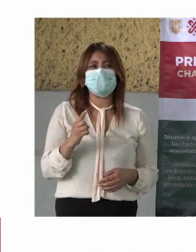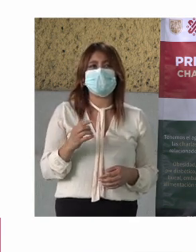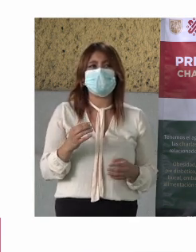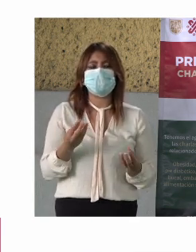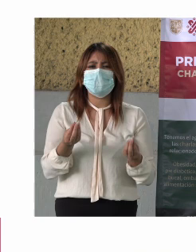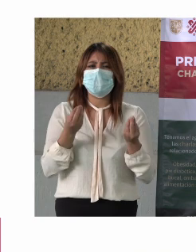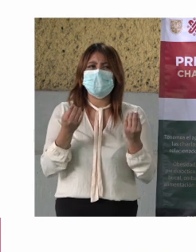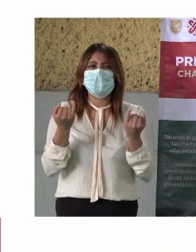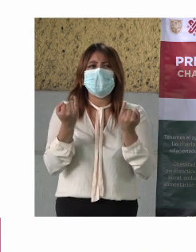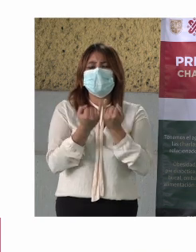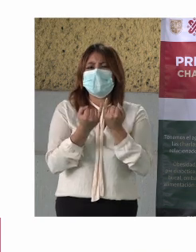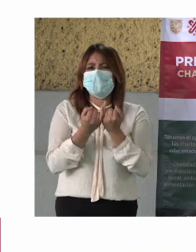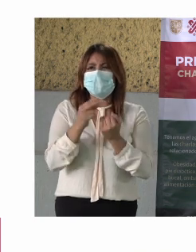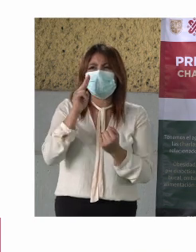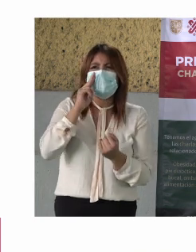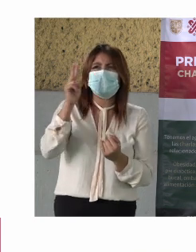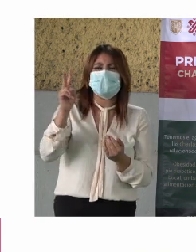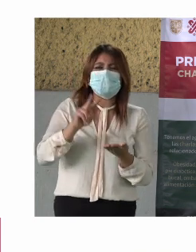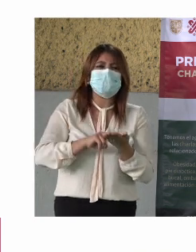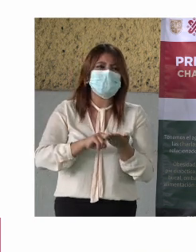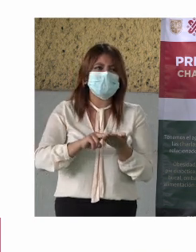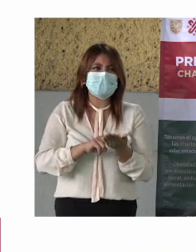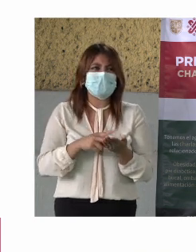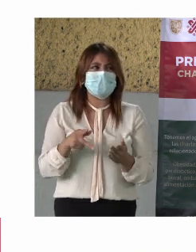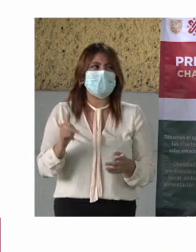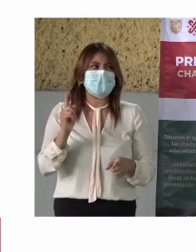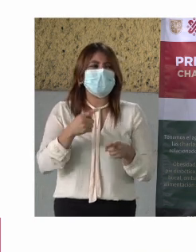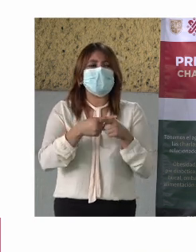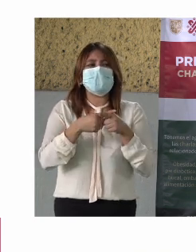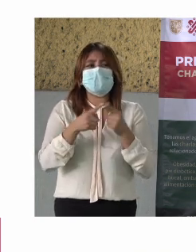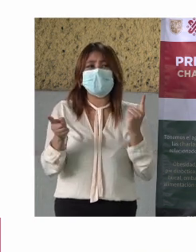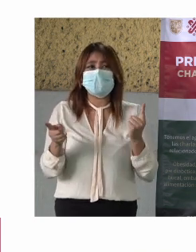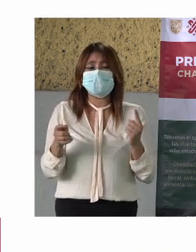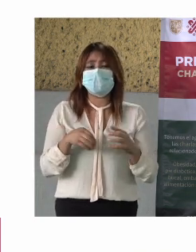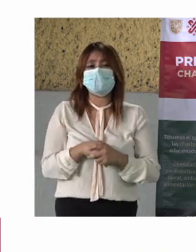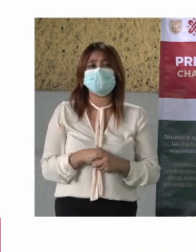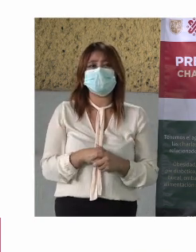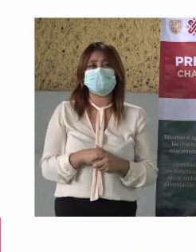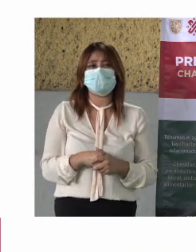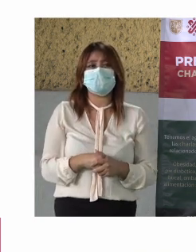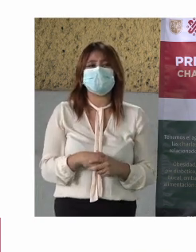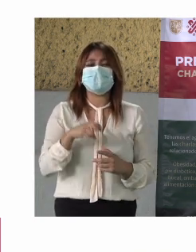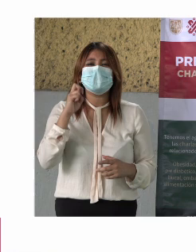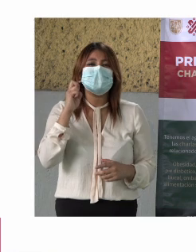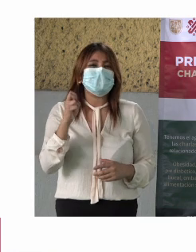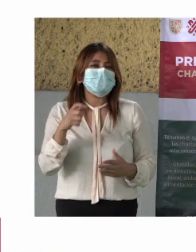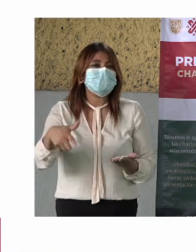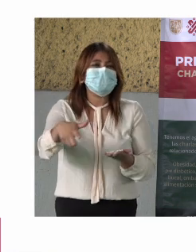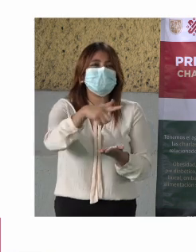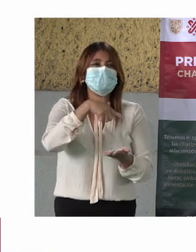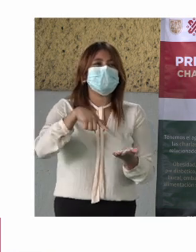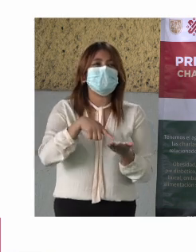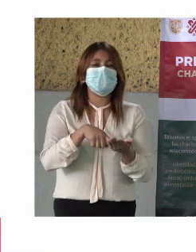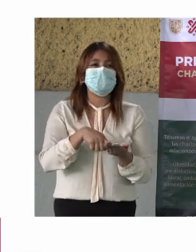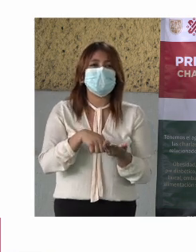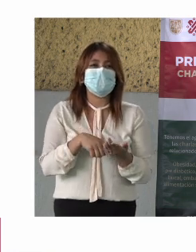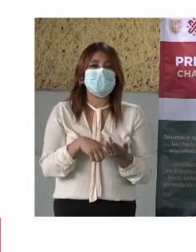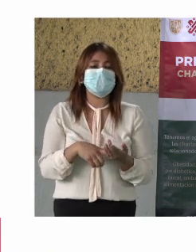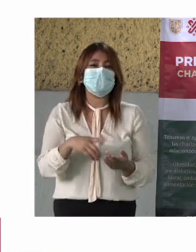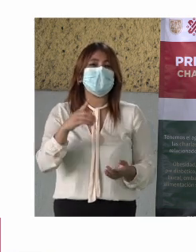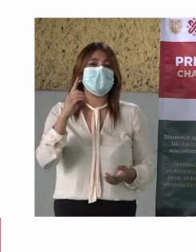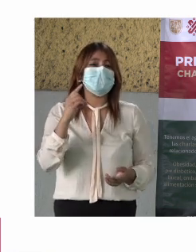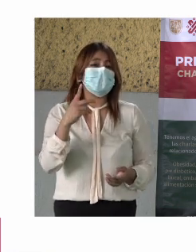que vemos aquí en verde, pero la diferencia es que están modificadas en esa zona donde la DPP4